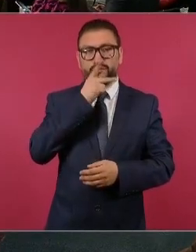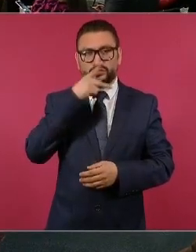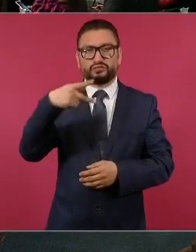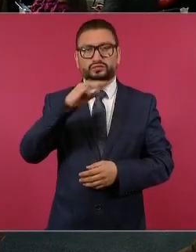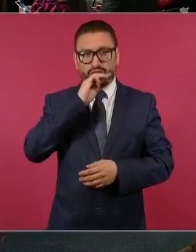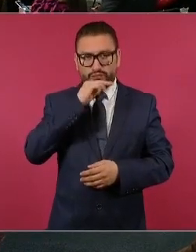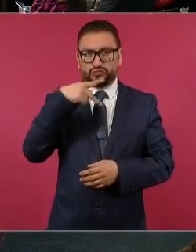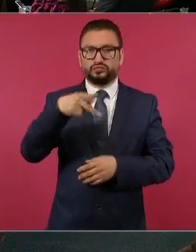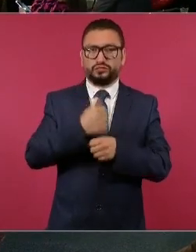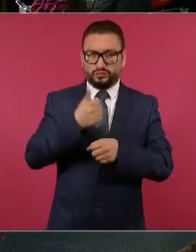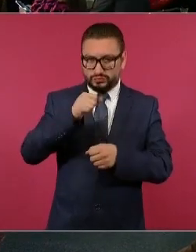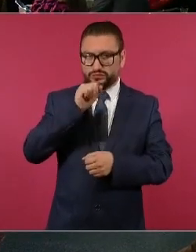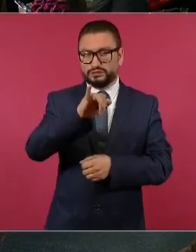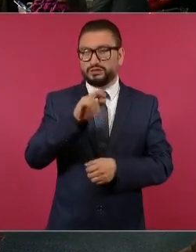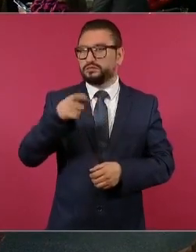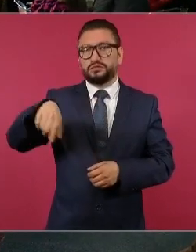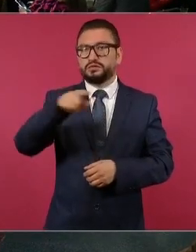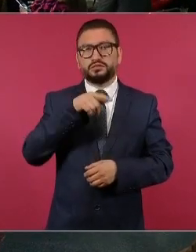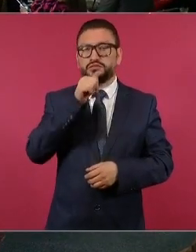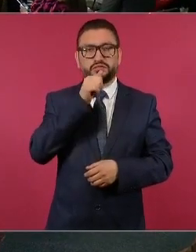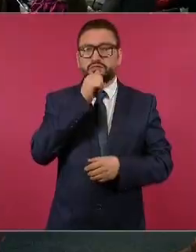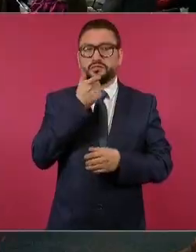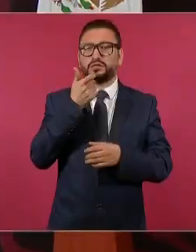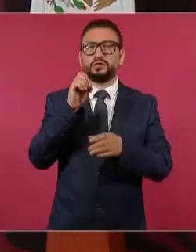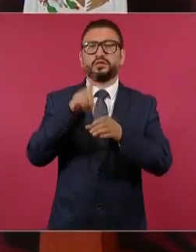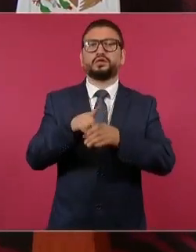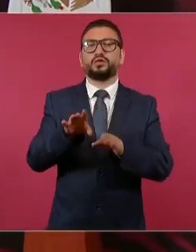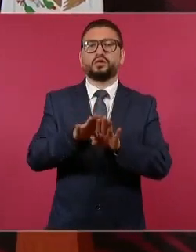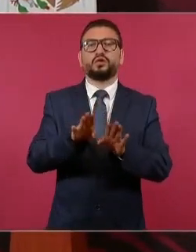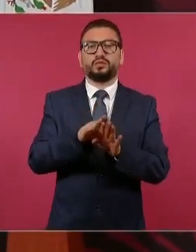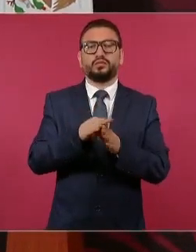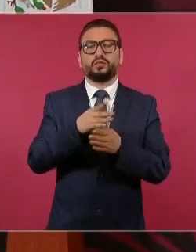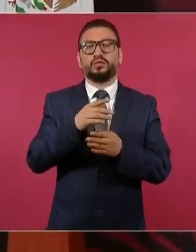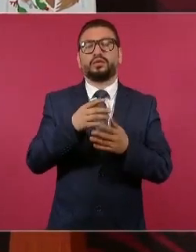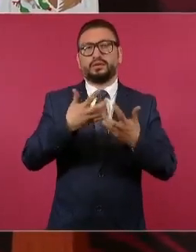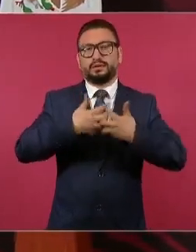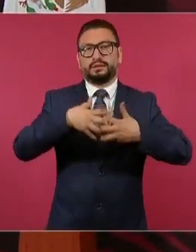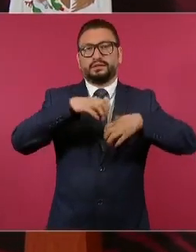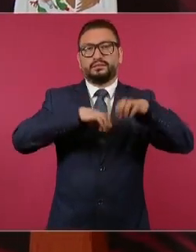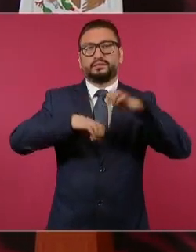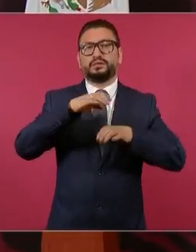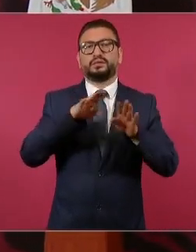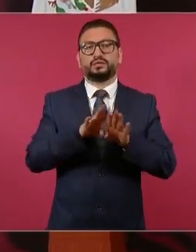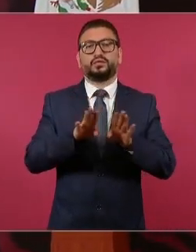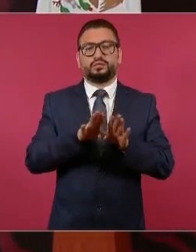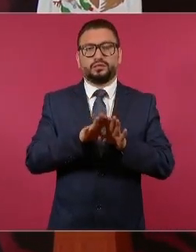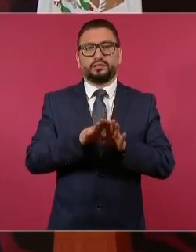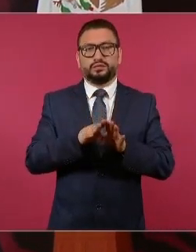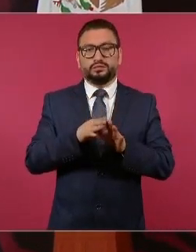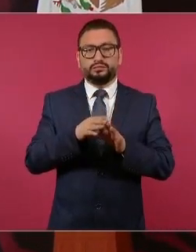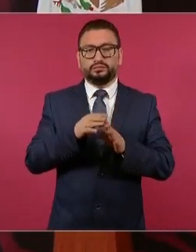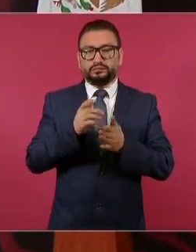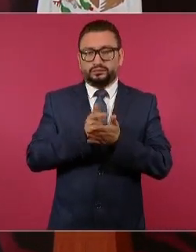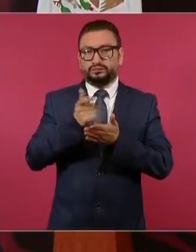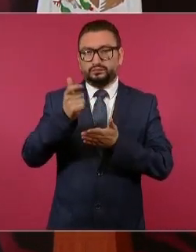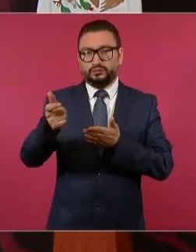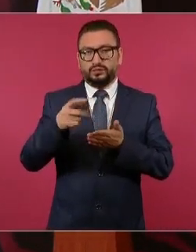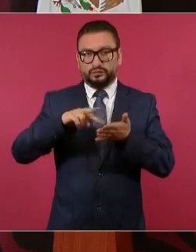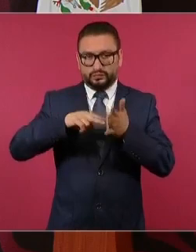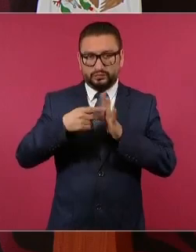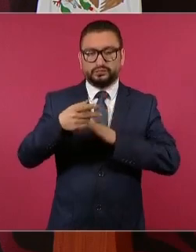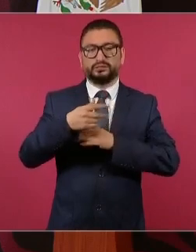sus abuelos, sí, pero ellos les pagan las empresas o les pagan los ingenieros